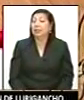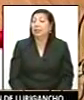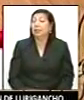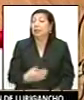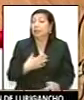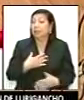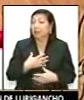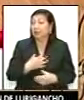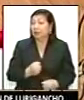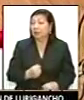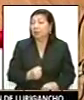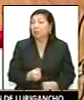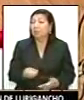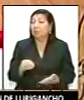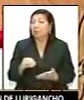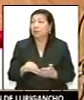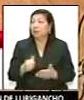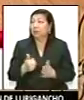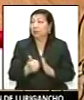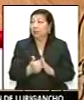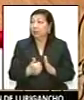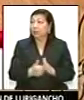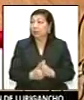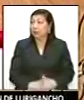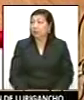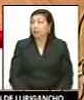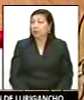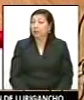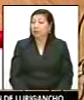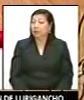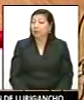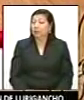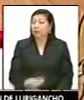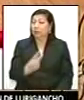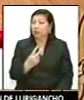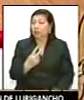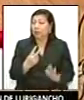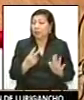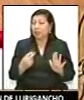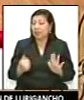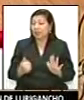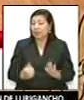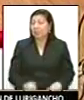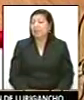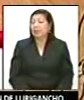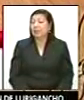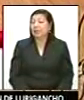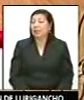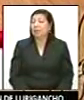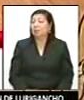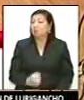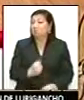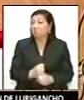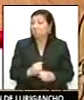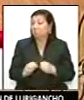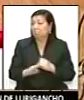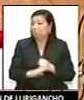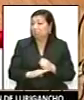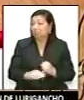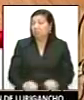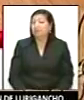Salud pertenecientes al régimen laboral del Decreto Legislativo 276 se emplea en base al